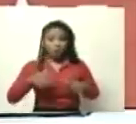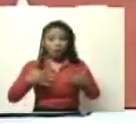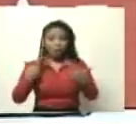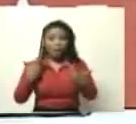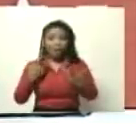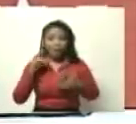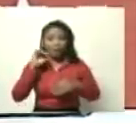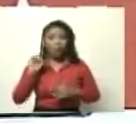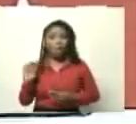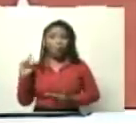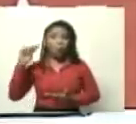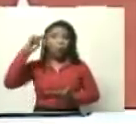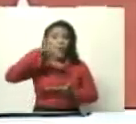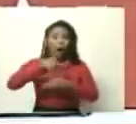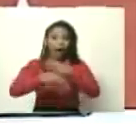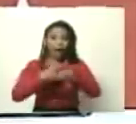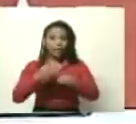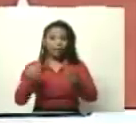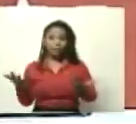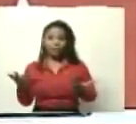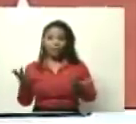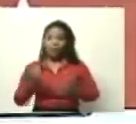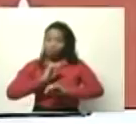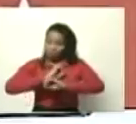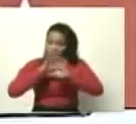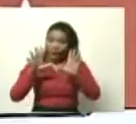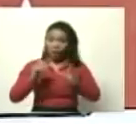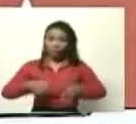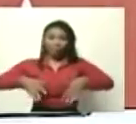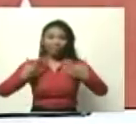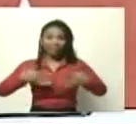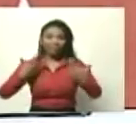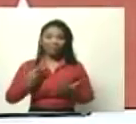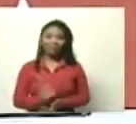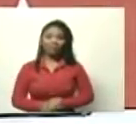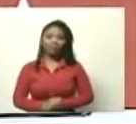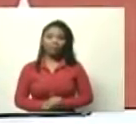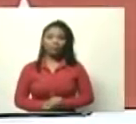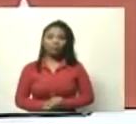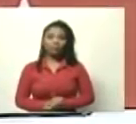cuando Yulimar hace lo que hace. Claro que nos tenemos que alegrar.